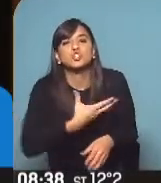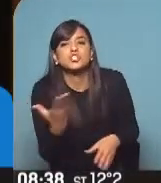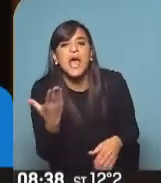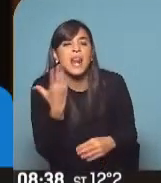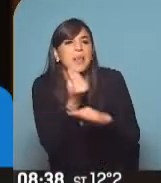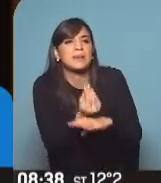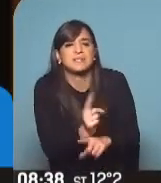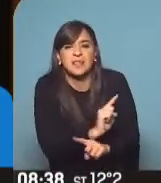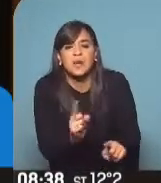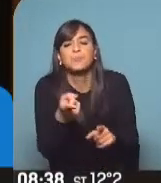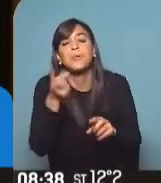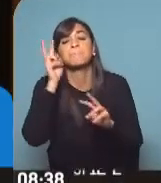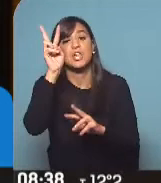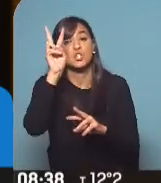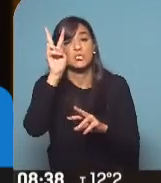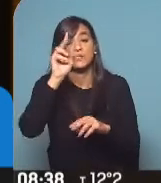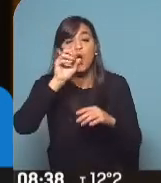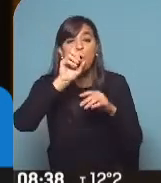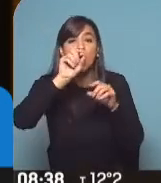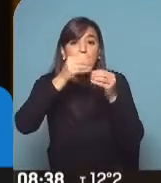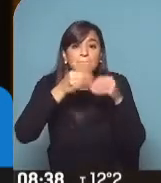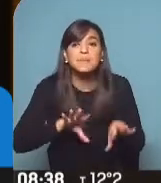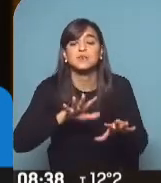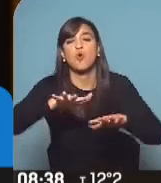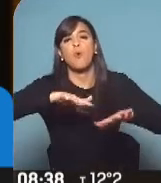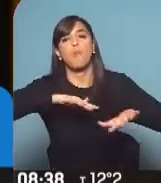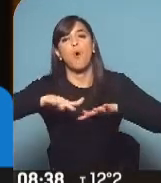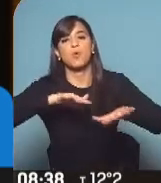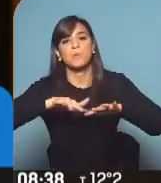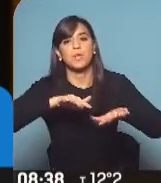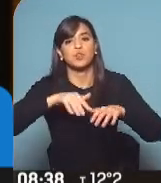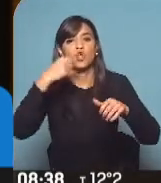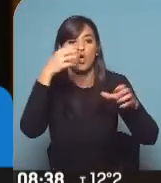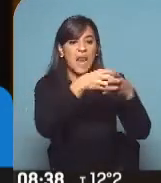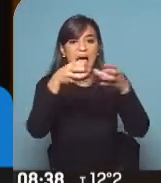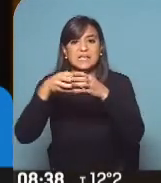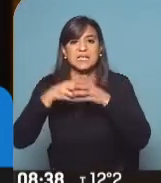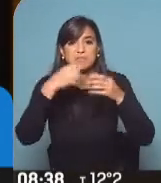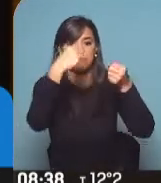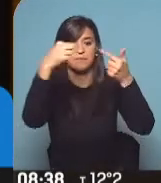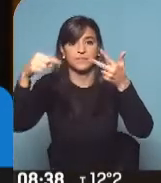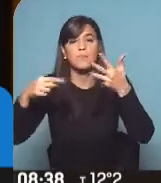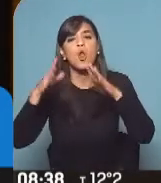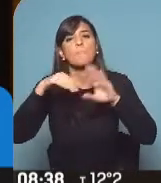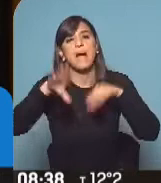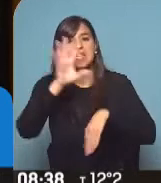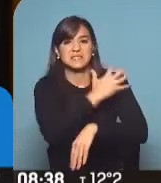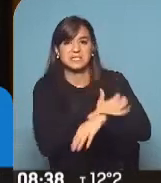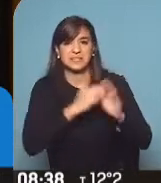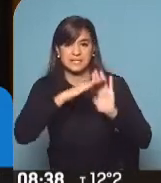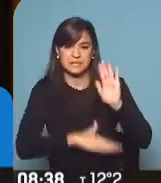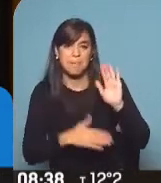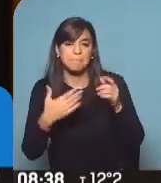peronismo surgió como un movimiento policlasista pero muy anclado en las clases bajas y ese